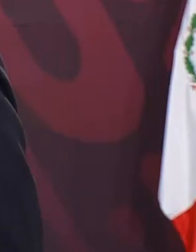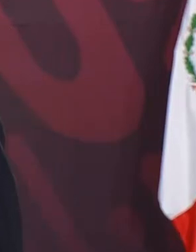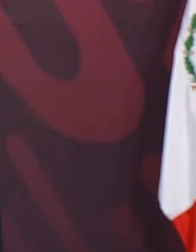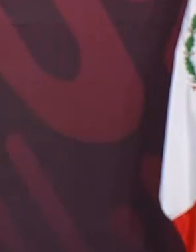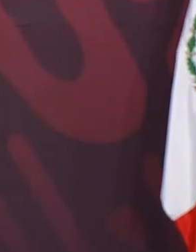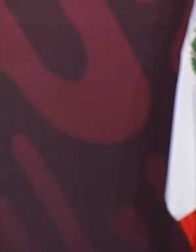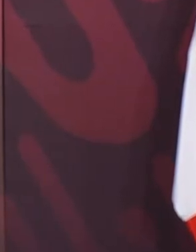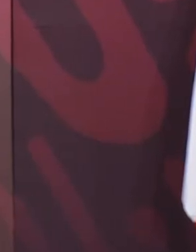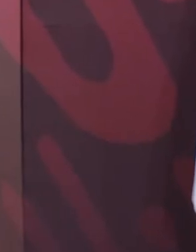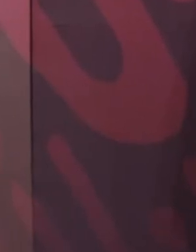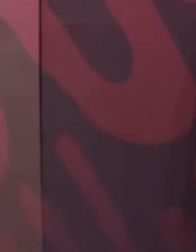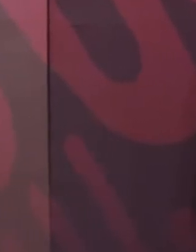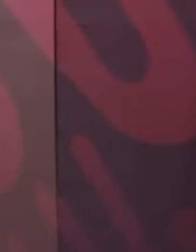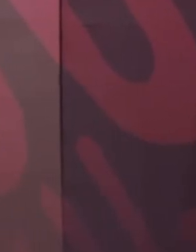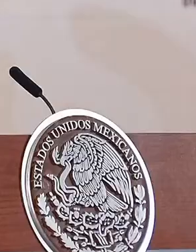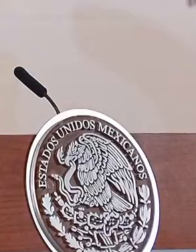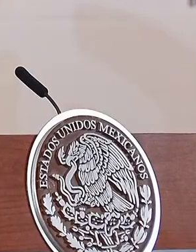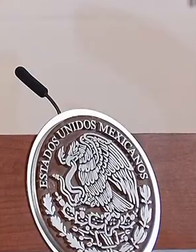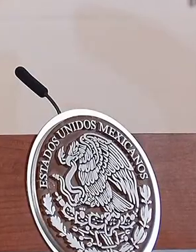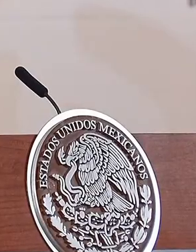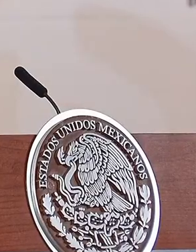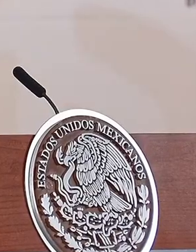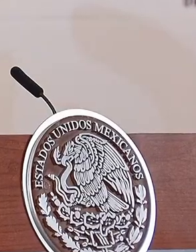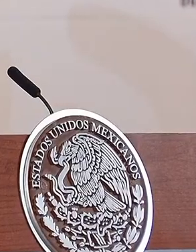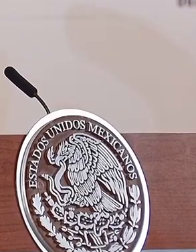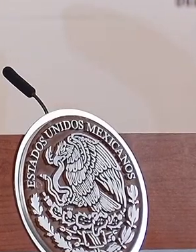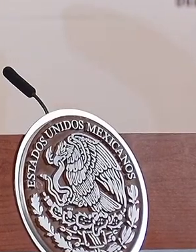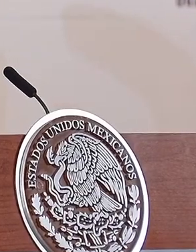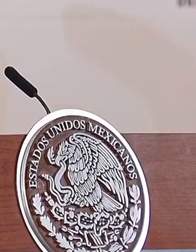tienen mucha violencia